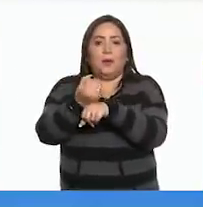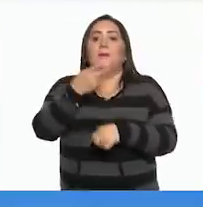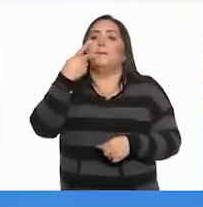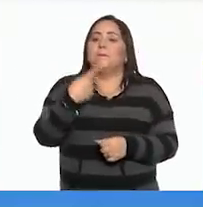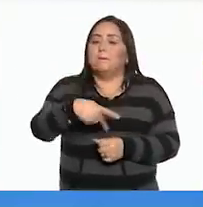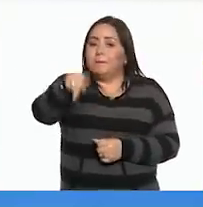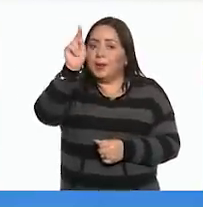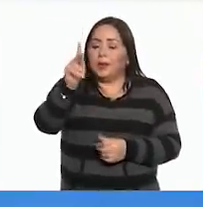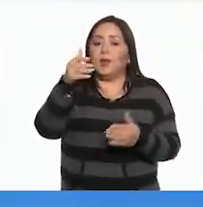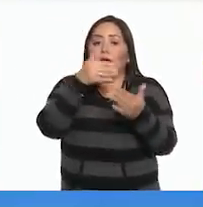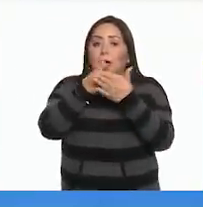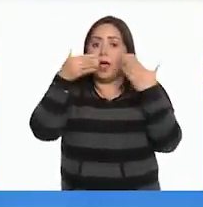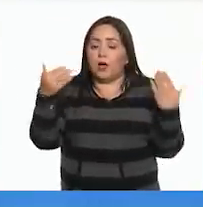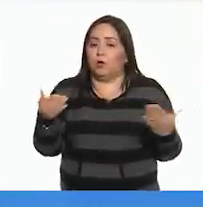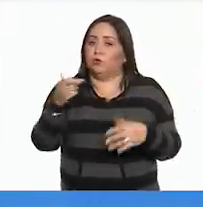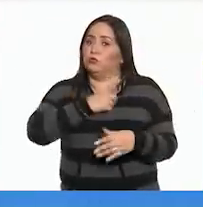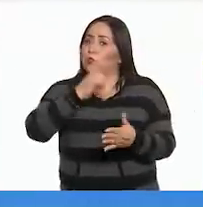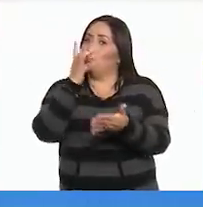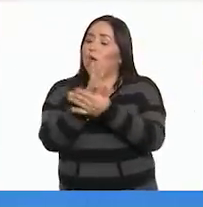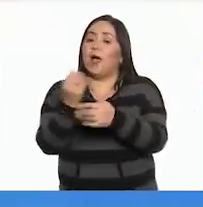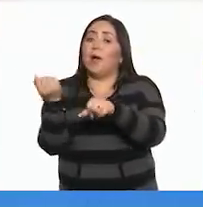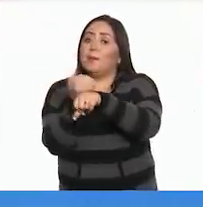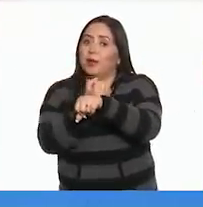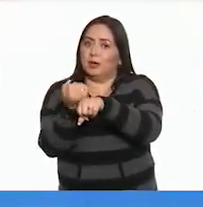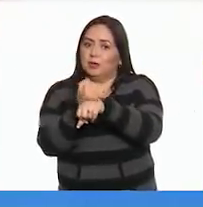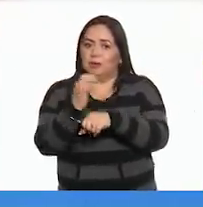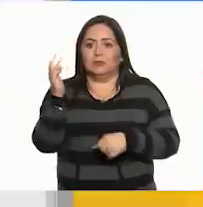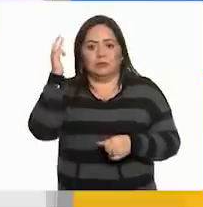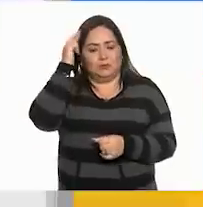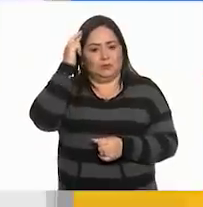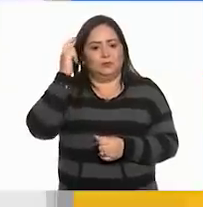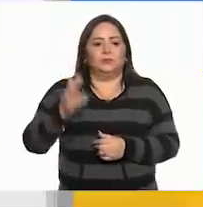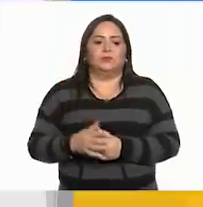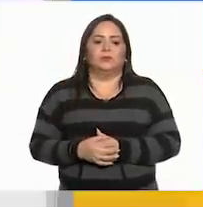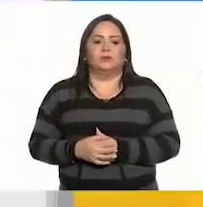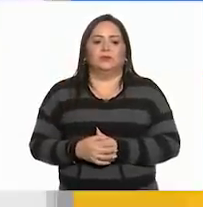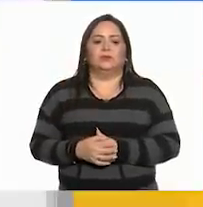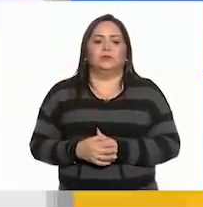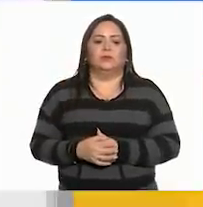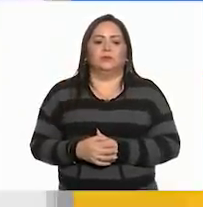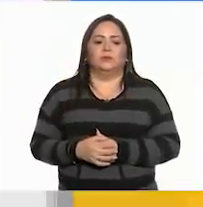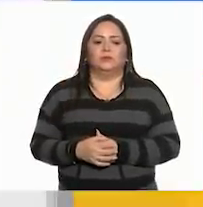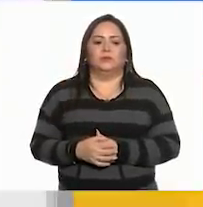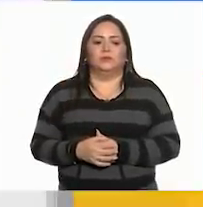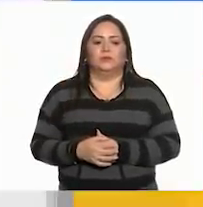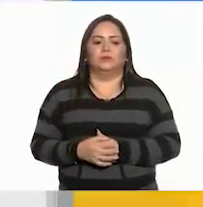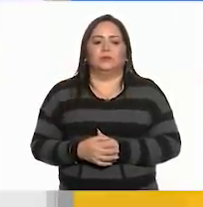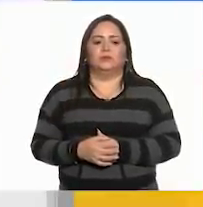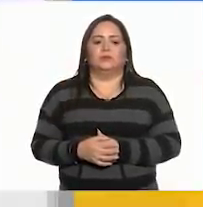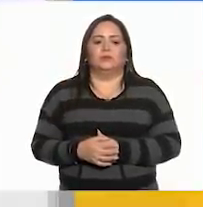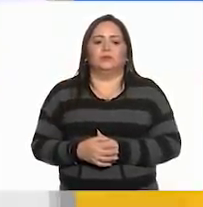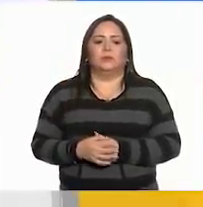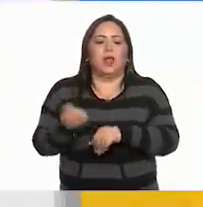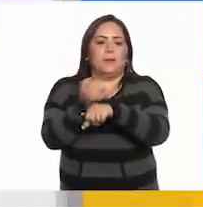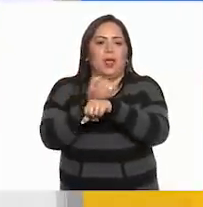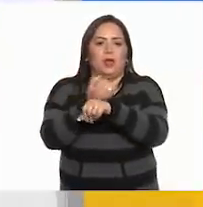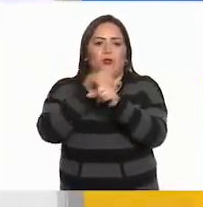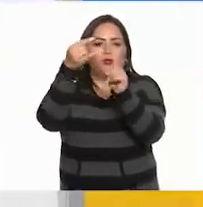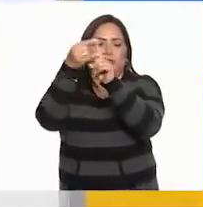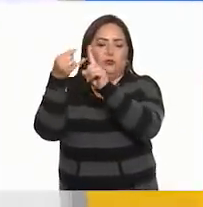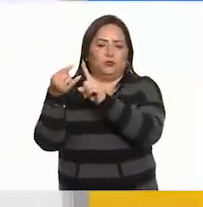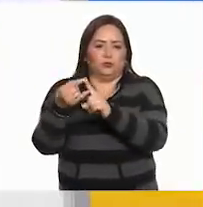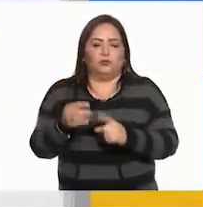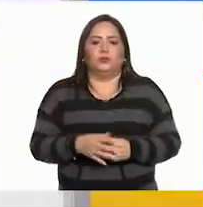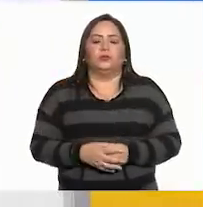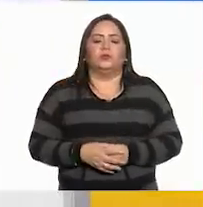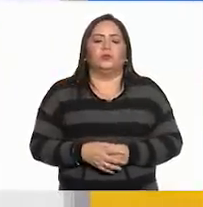en relación con los cuadros amarillos. Muy bien. Voy a escribir aquí cuadros amarillos.